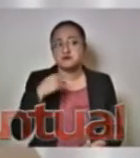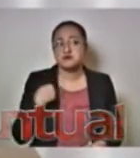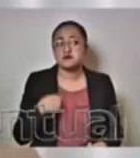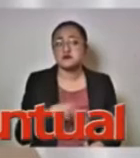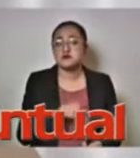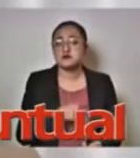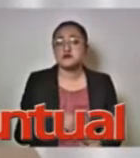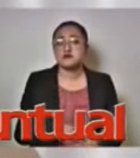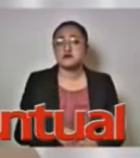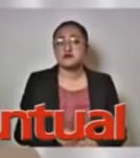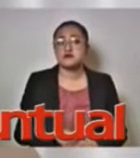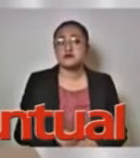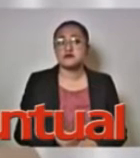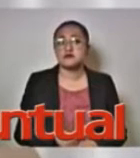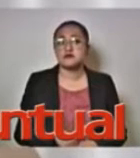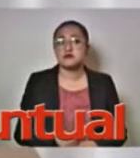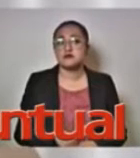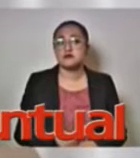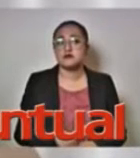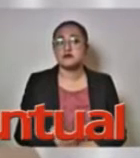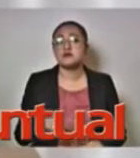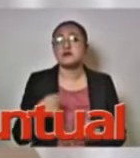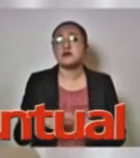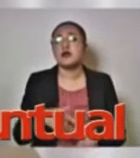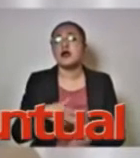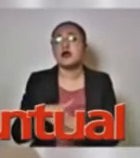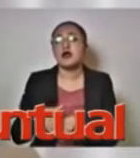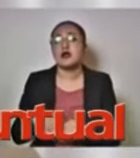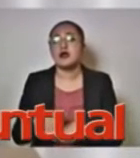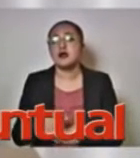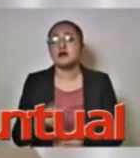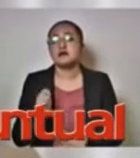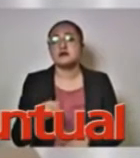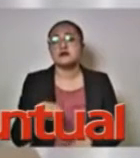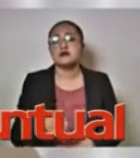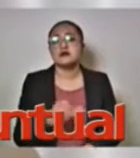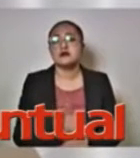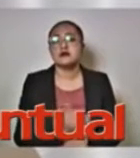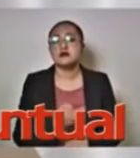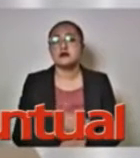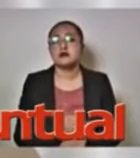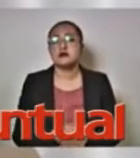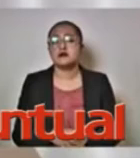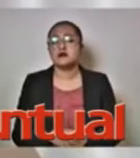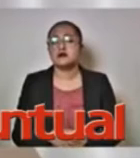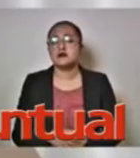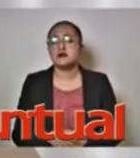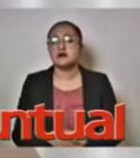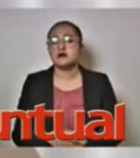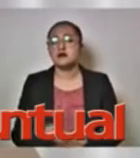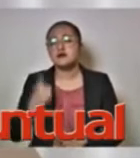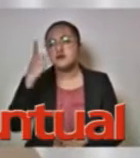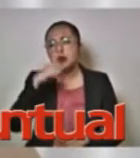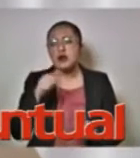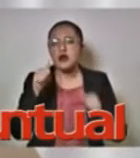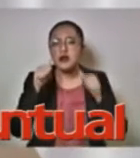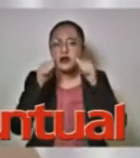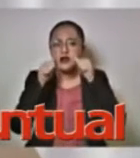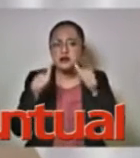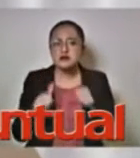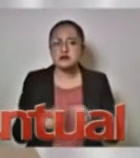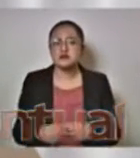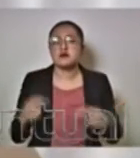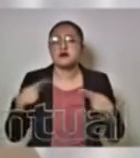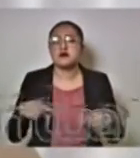lo que nos llama a esa curva es a nuestra capacidad para atender a los